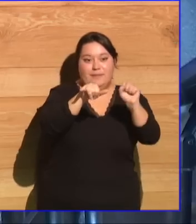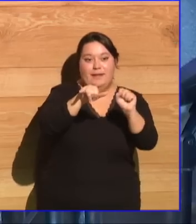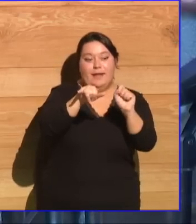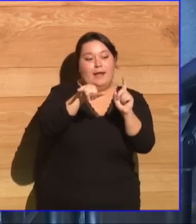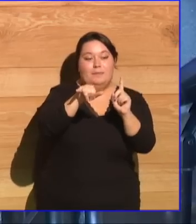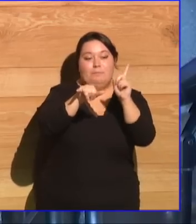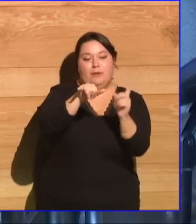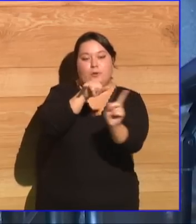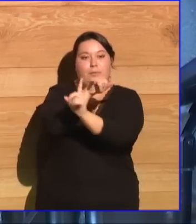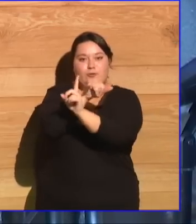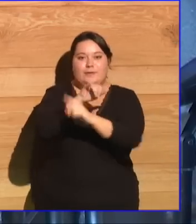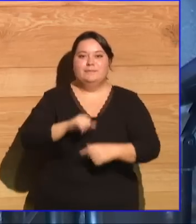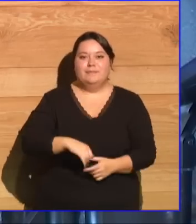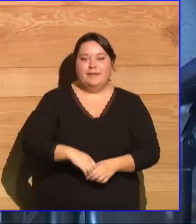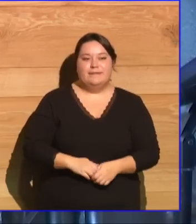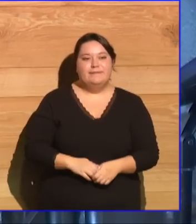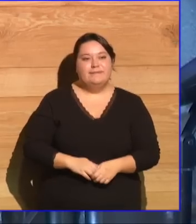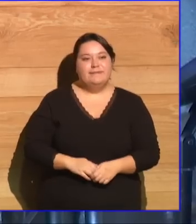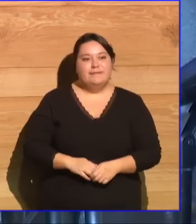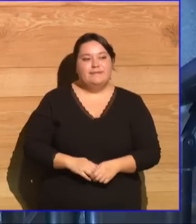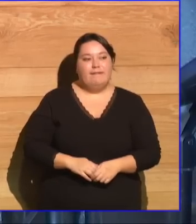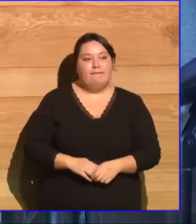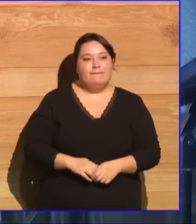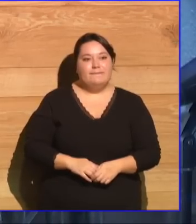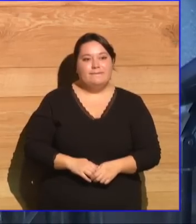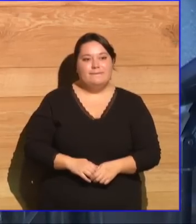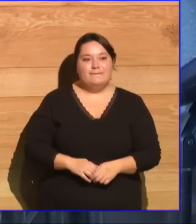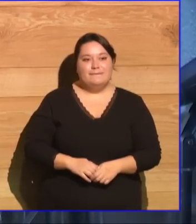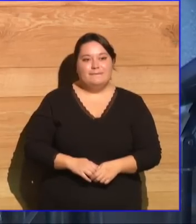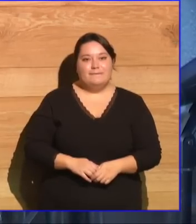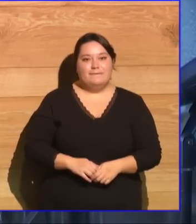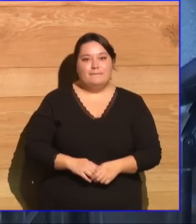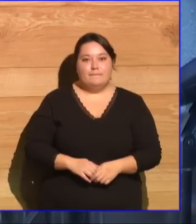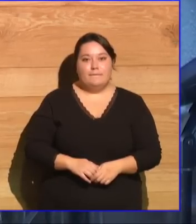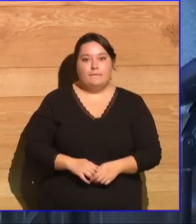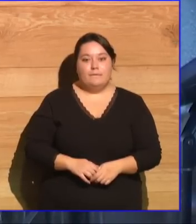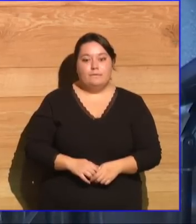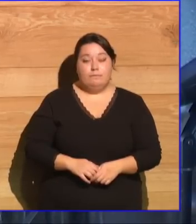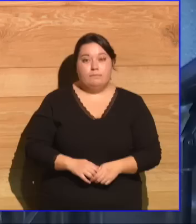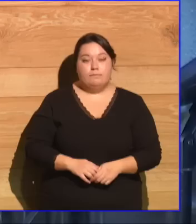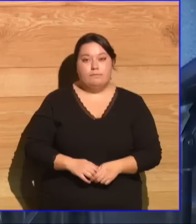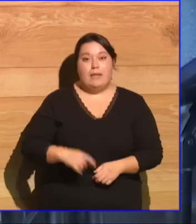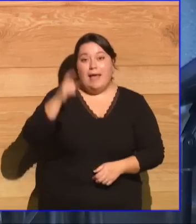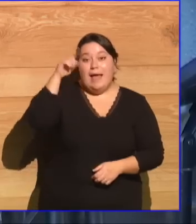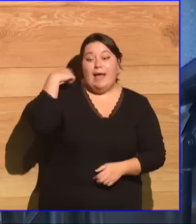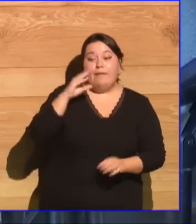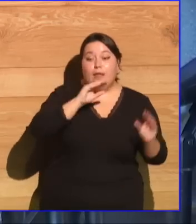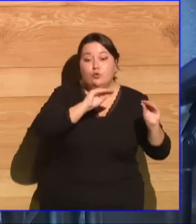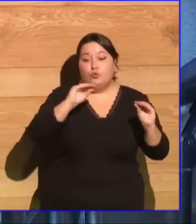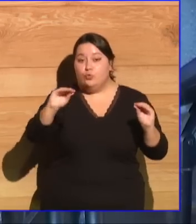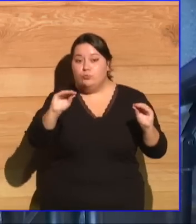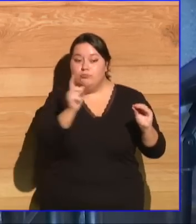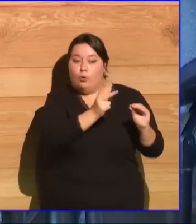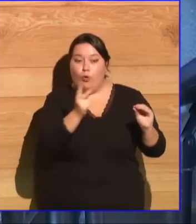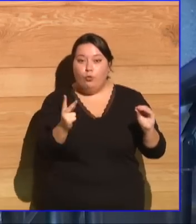Richard Dreyfuss, sí. Eso es. Y entonces están unidas sus cabezas por las alas del avión, mientras que el cockpit está